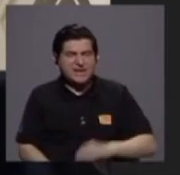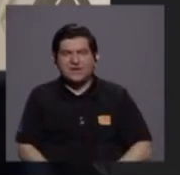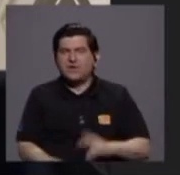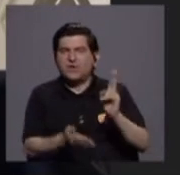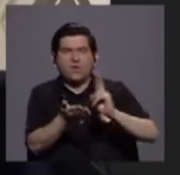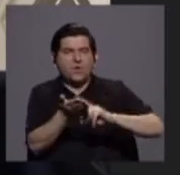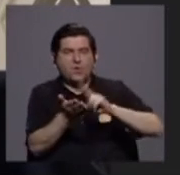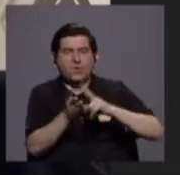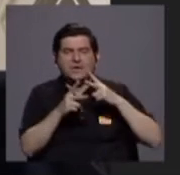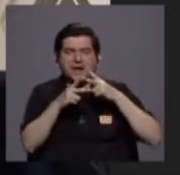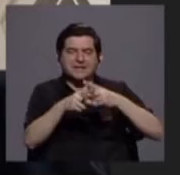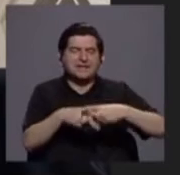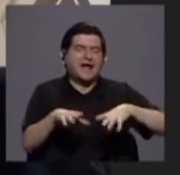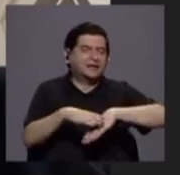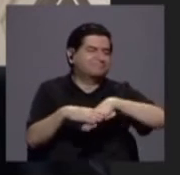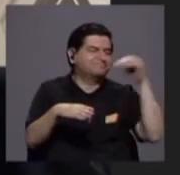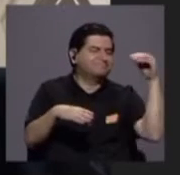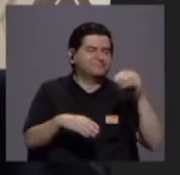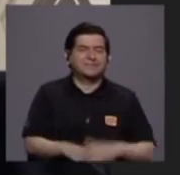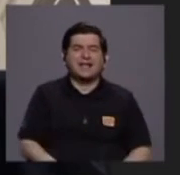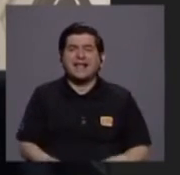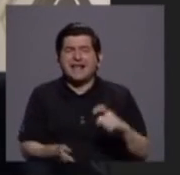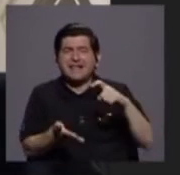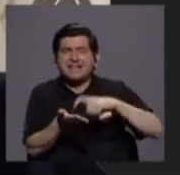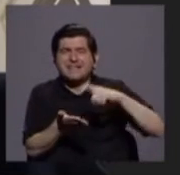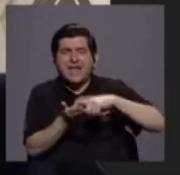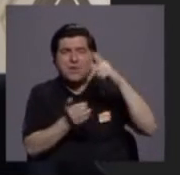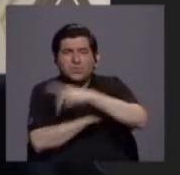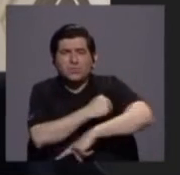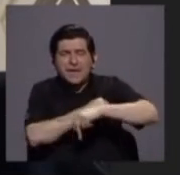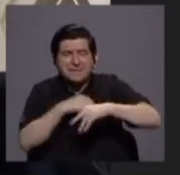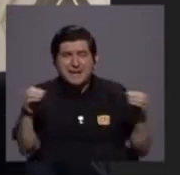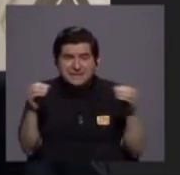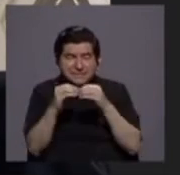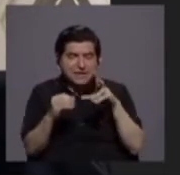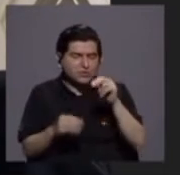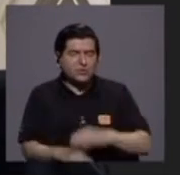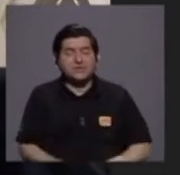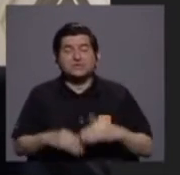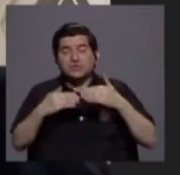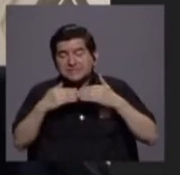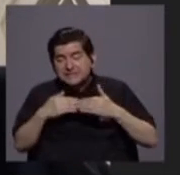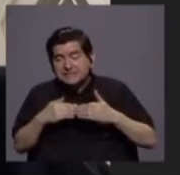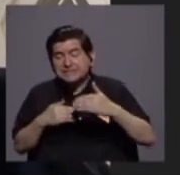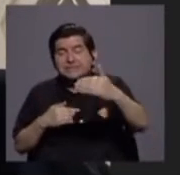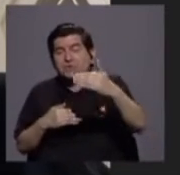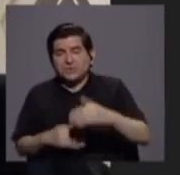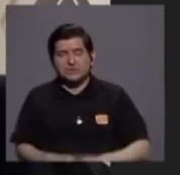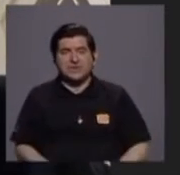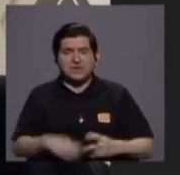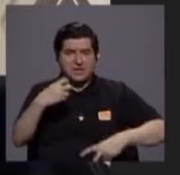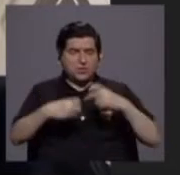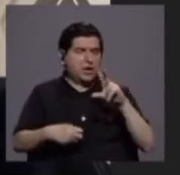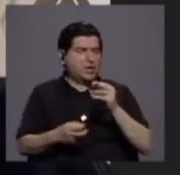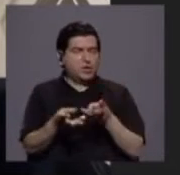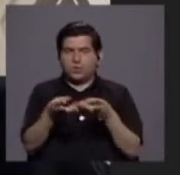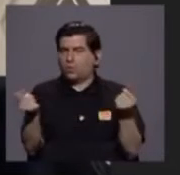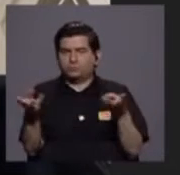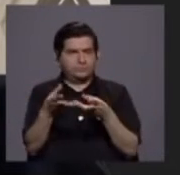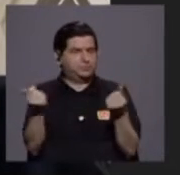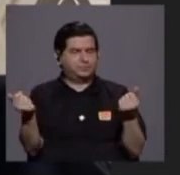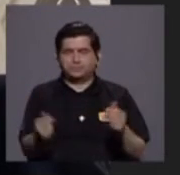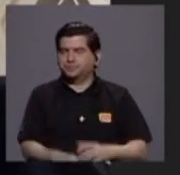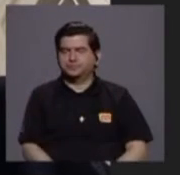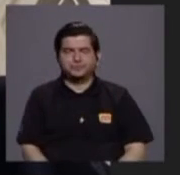contratar préstamos externos, no es endeudar más el país. Eso es alargar la crisis y eso no nos lleva a una solución. Por